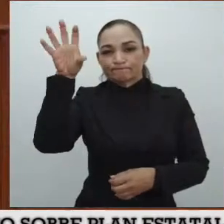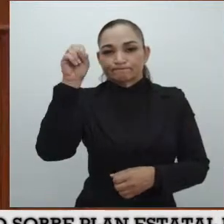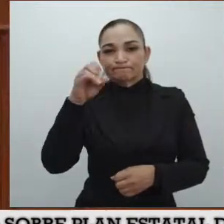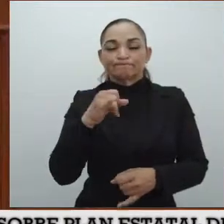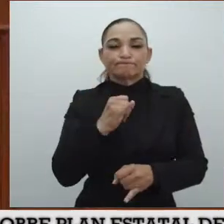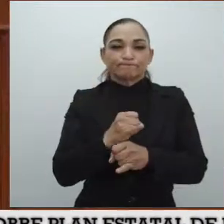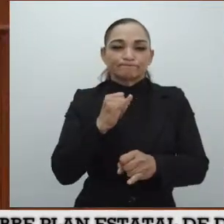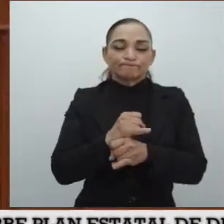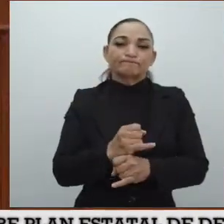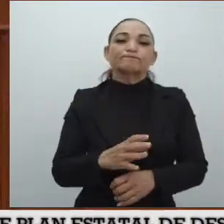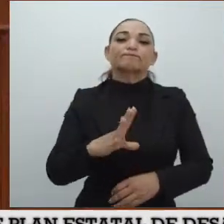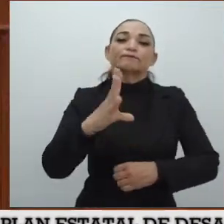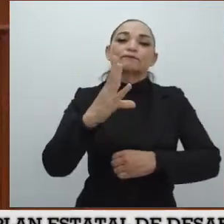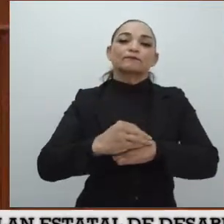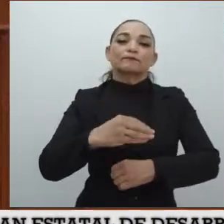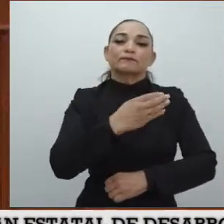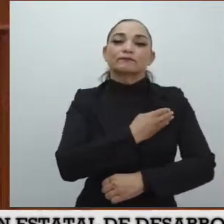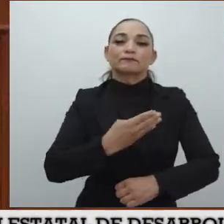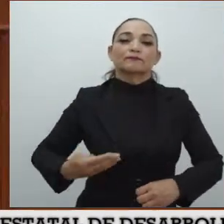diputado presidente,